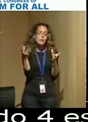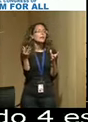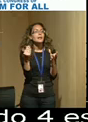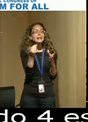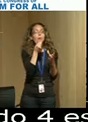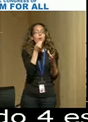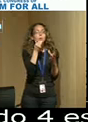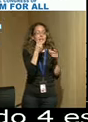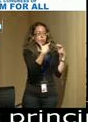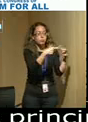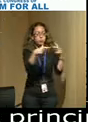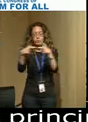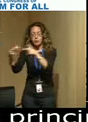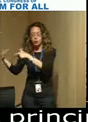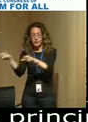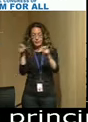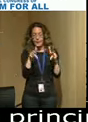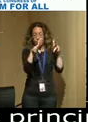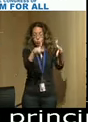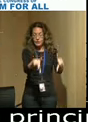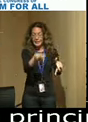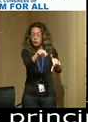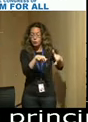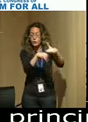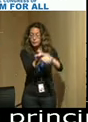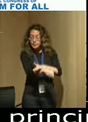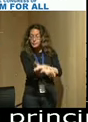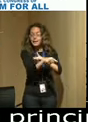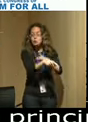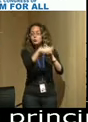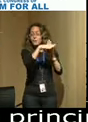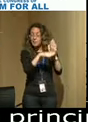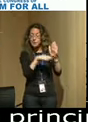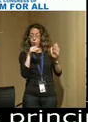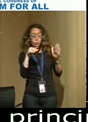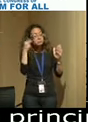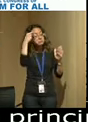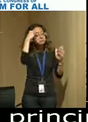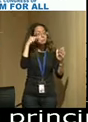una categorización de los establecimientos turísticos, la accesibilidad no es uno de esos parámetros que se tengan en cuenta.